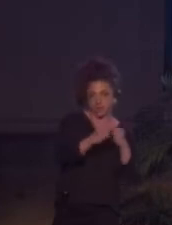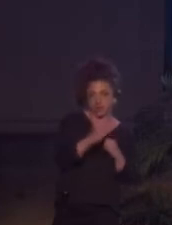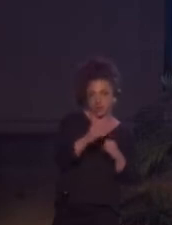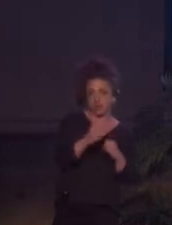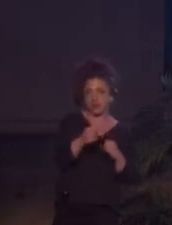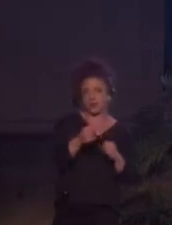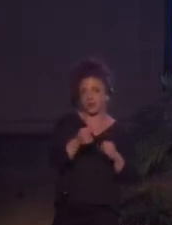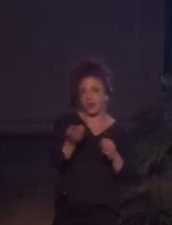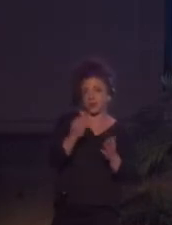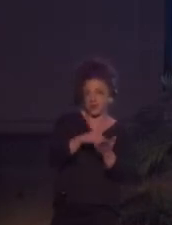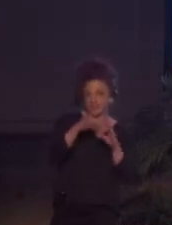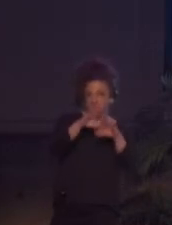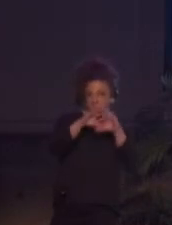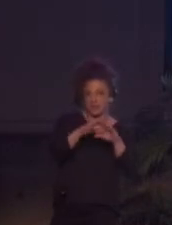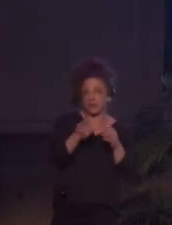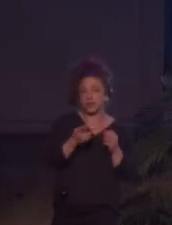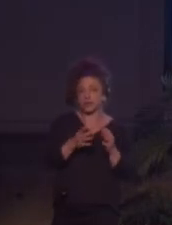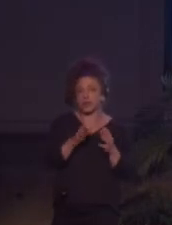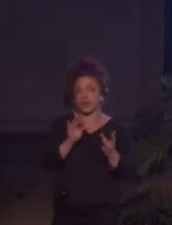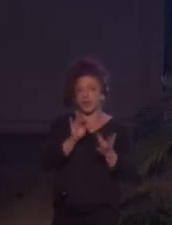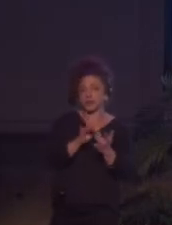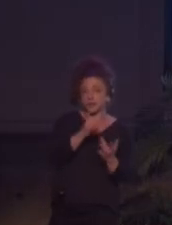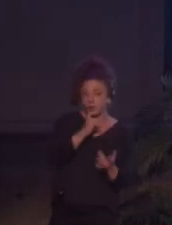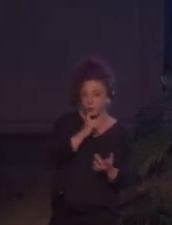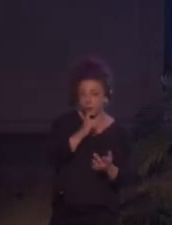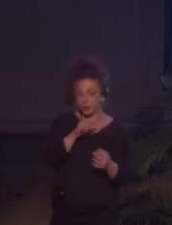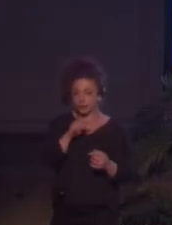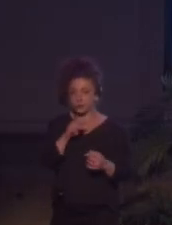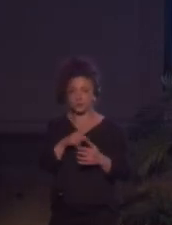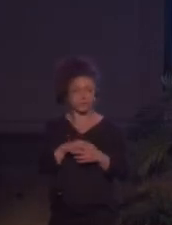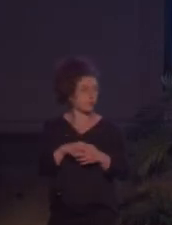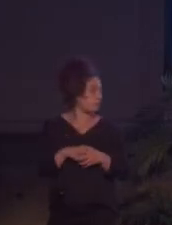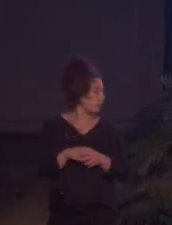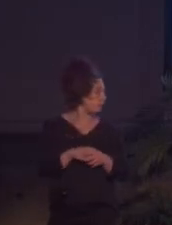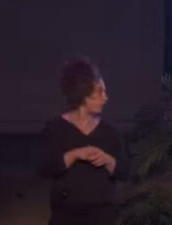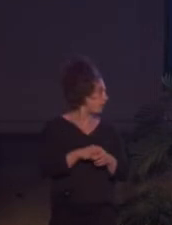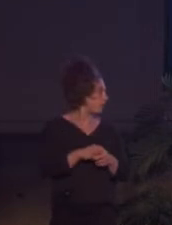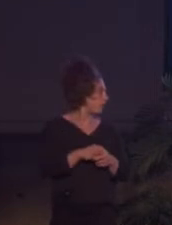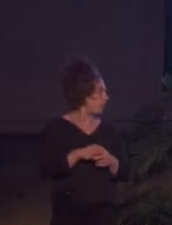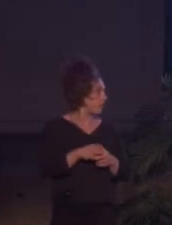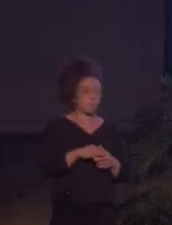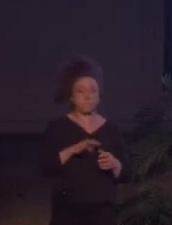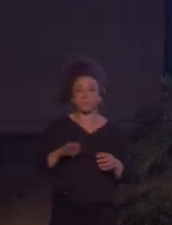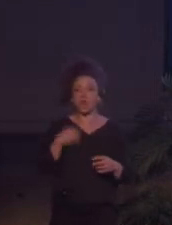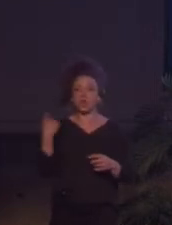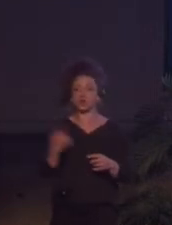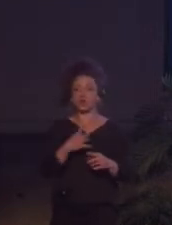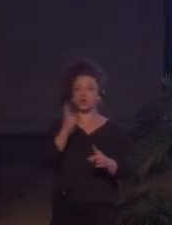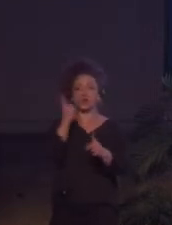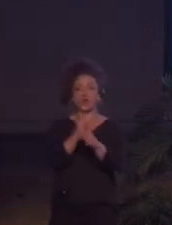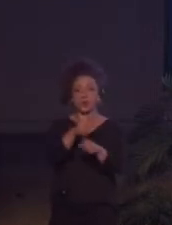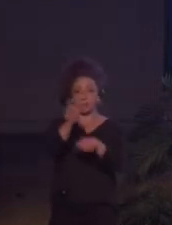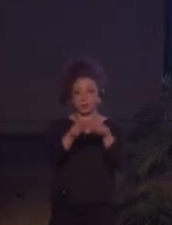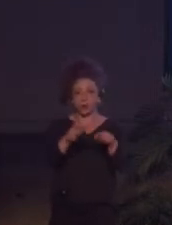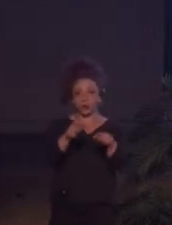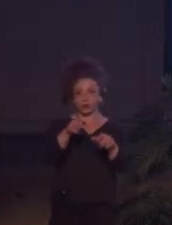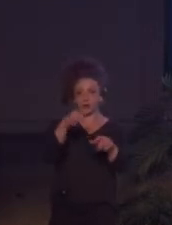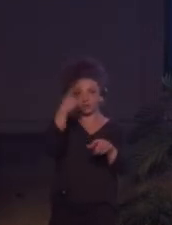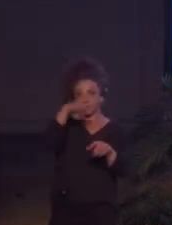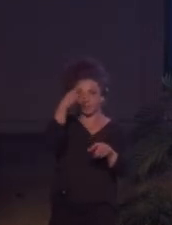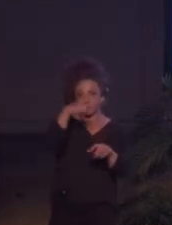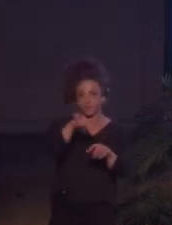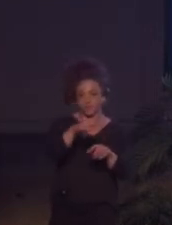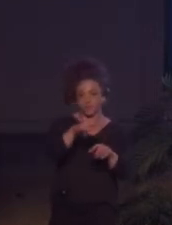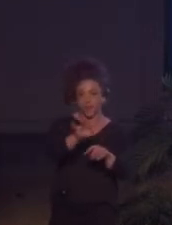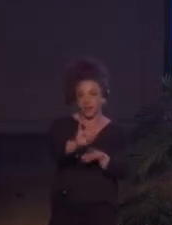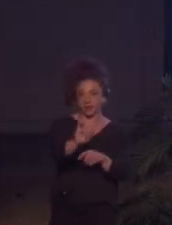pensado. Y... pues no sé, a lo mejor, a ver, en primer lugar que nosotras no tenemos nada en contra de las ganaderas y además pensamos que supongo que es un oficio que